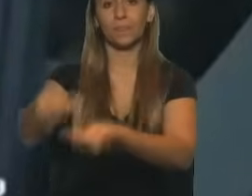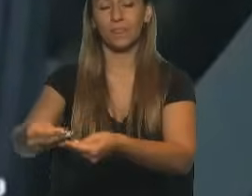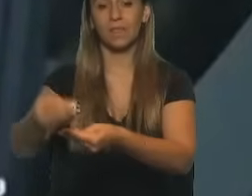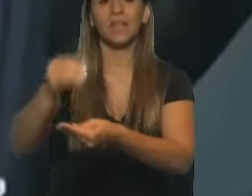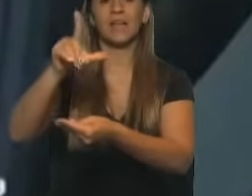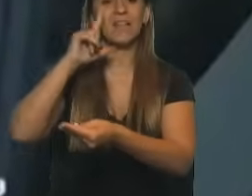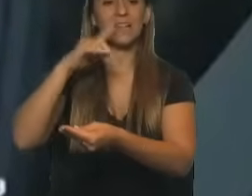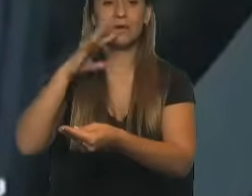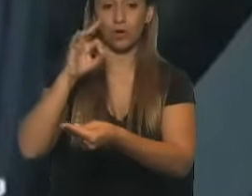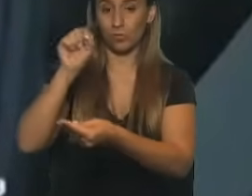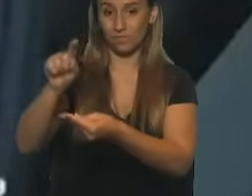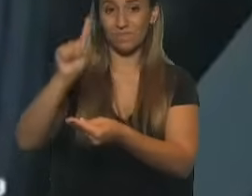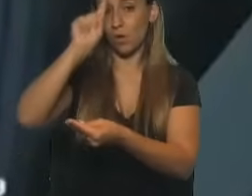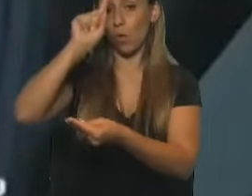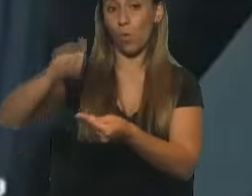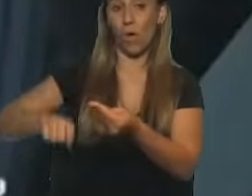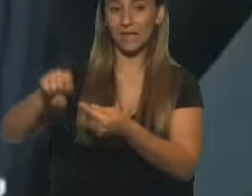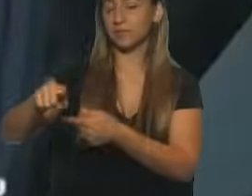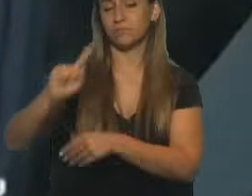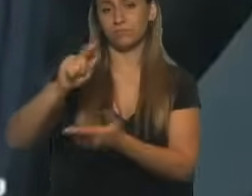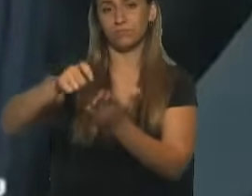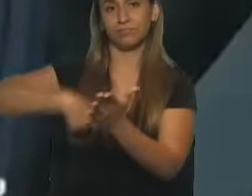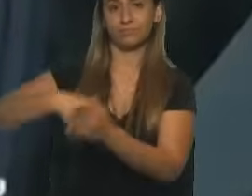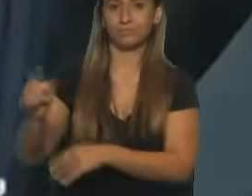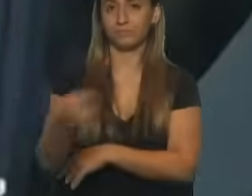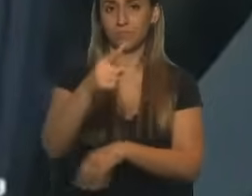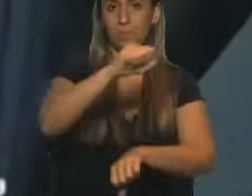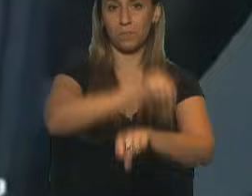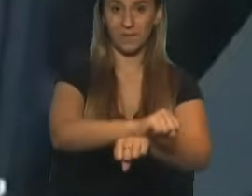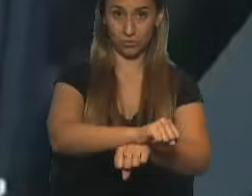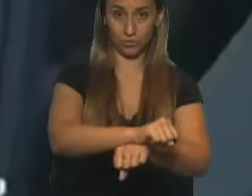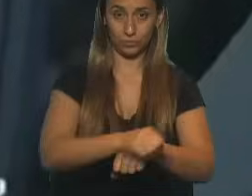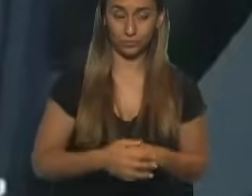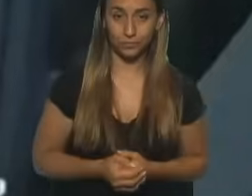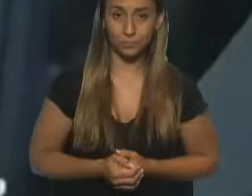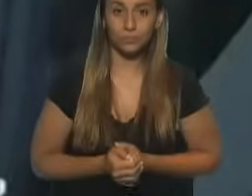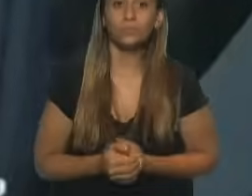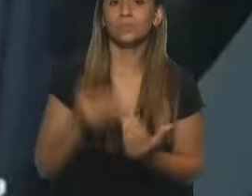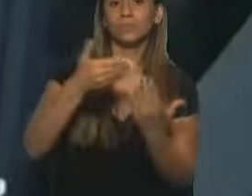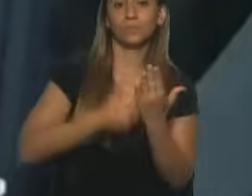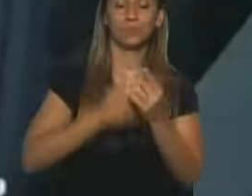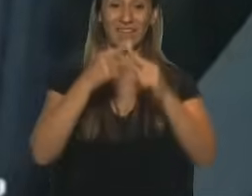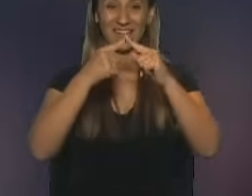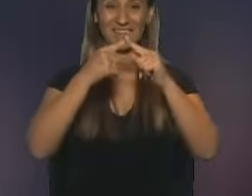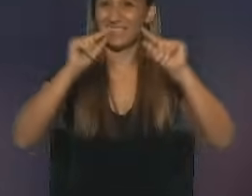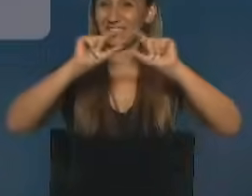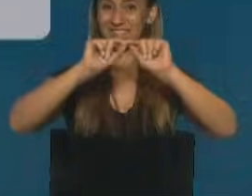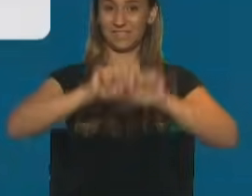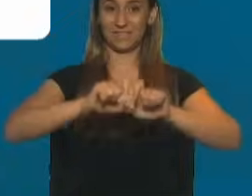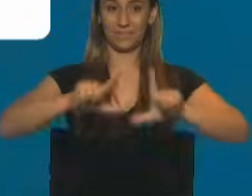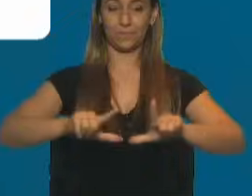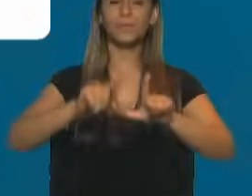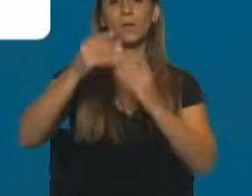quien pidió su inmediata detención. En un comunicado en la red social X, la ministra de